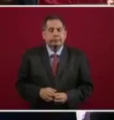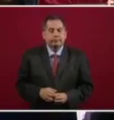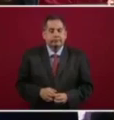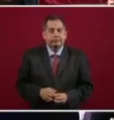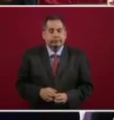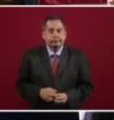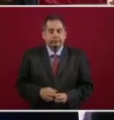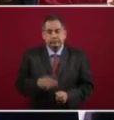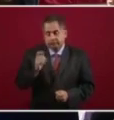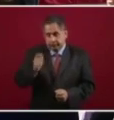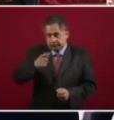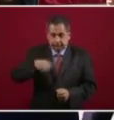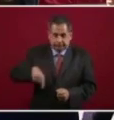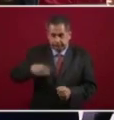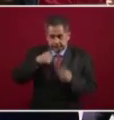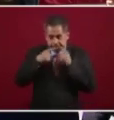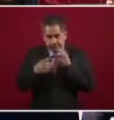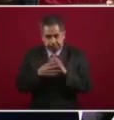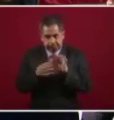Entonces ellos están haciendo